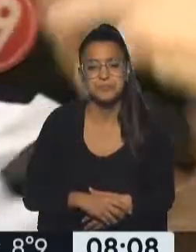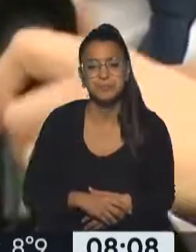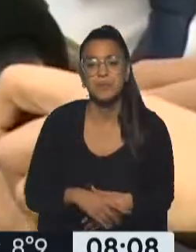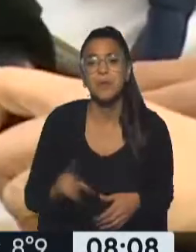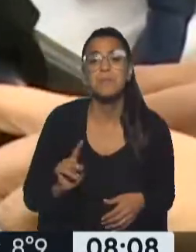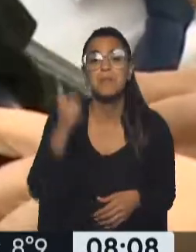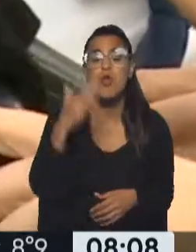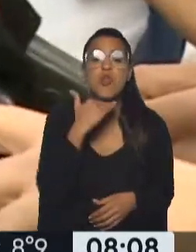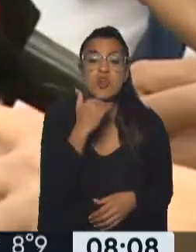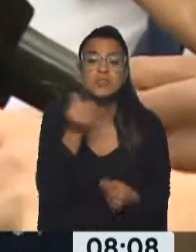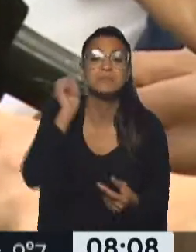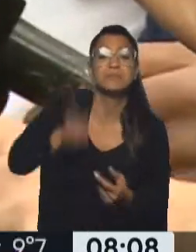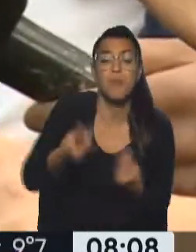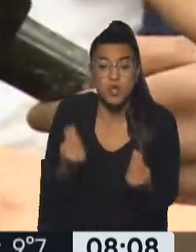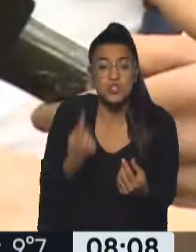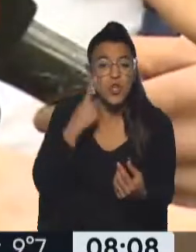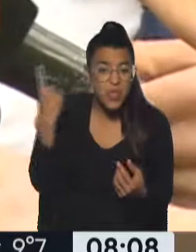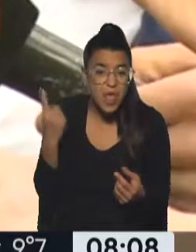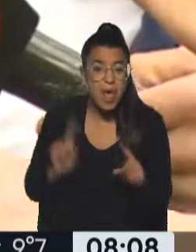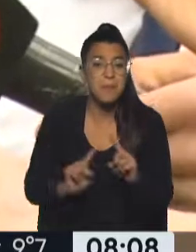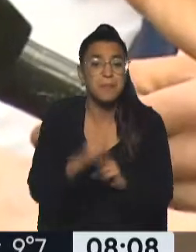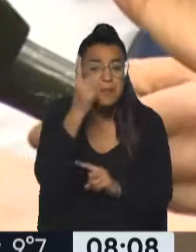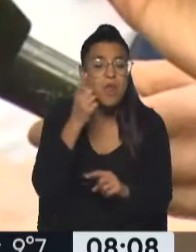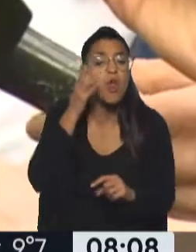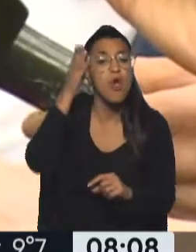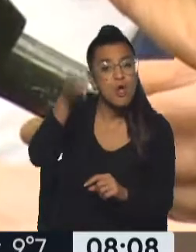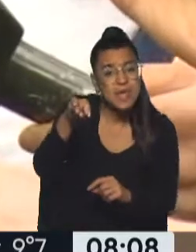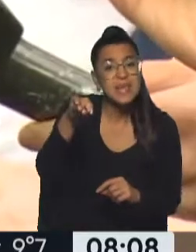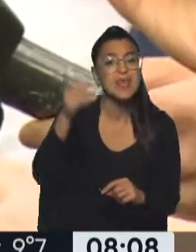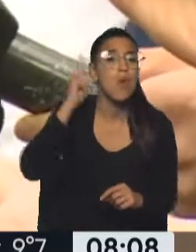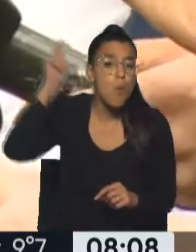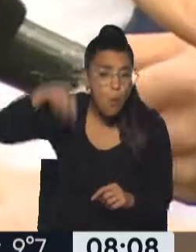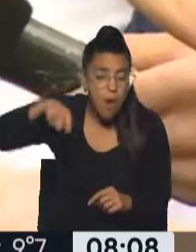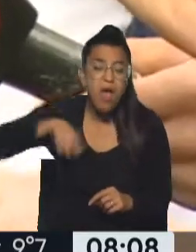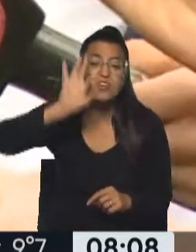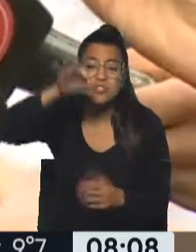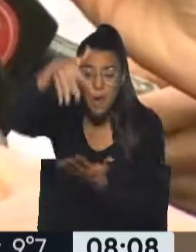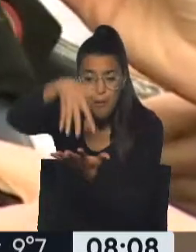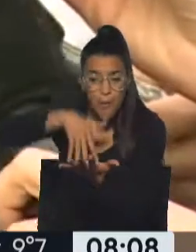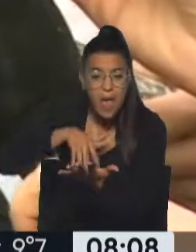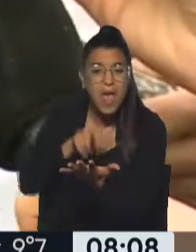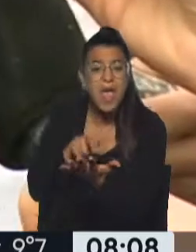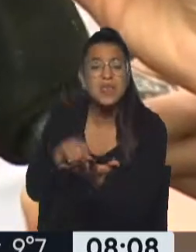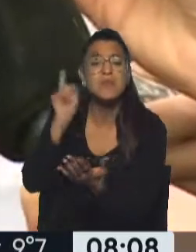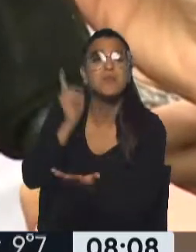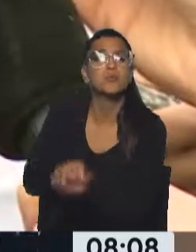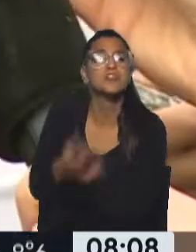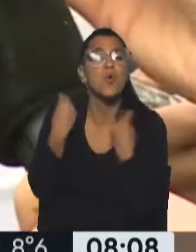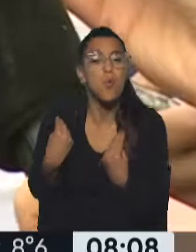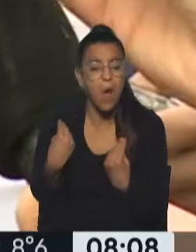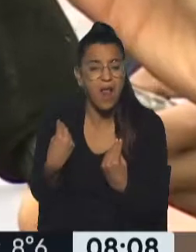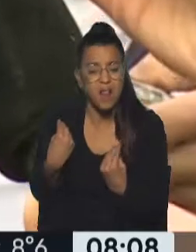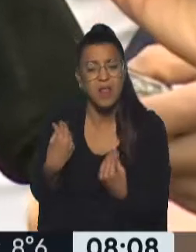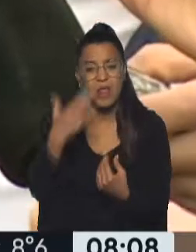En principio no sabemos, por eso la idea era primero ir al juzgado, conocer efectivamente la imputación precisa y luego